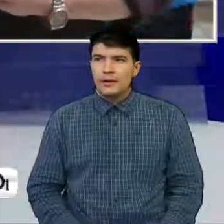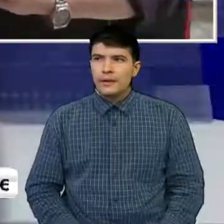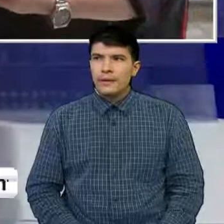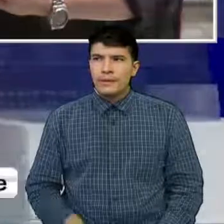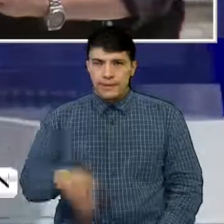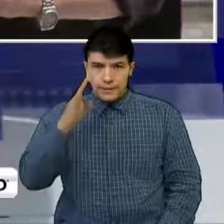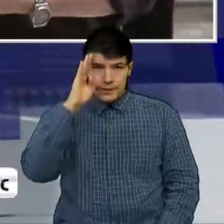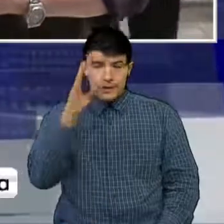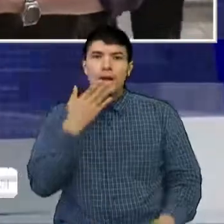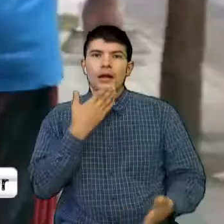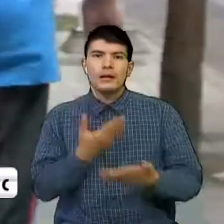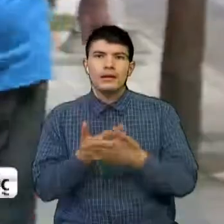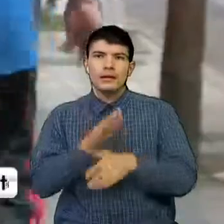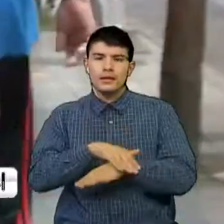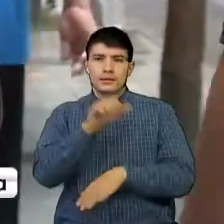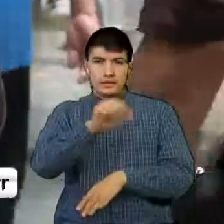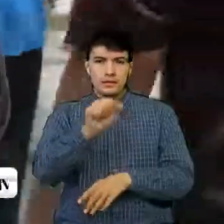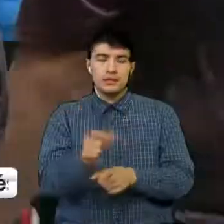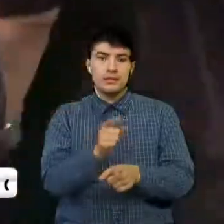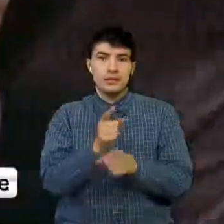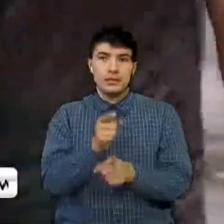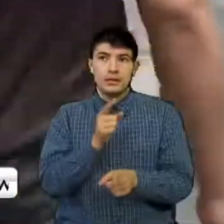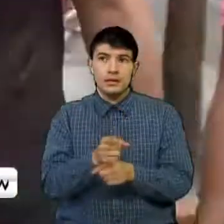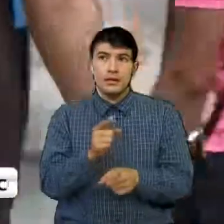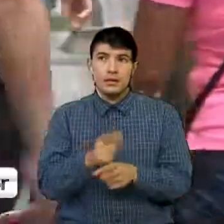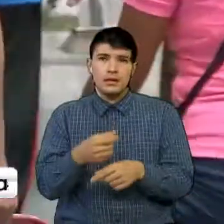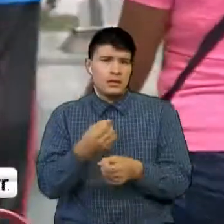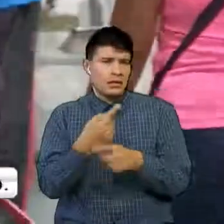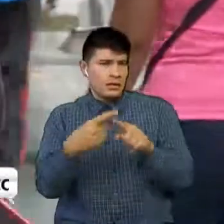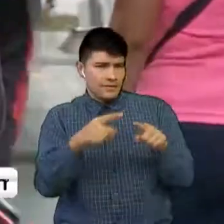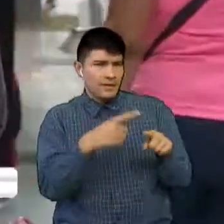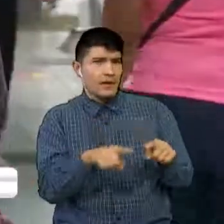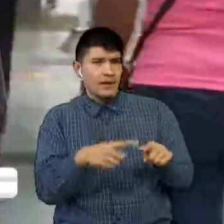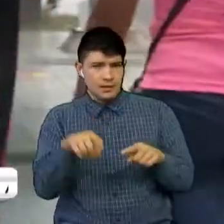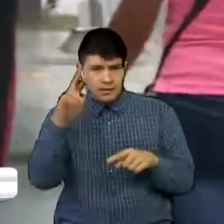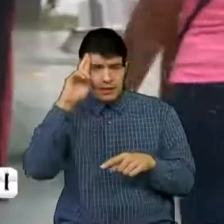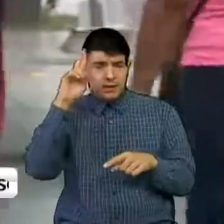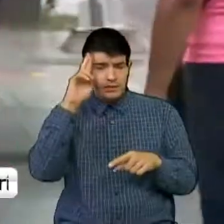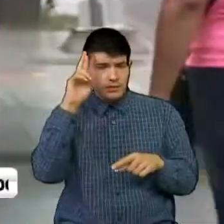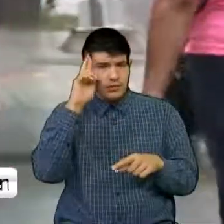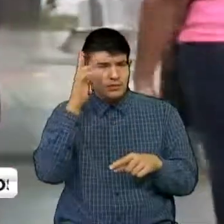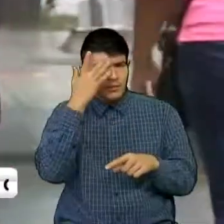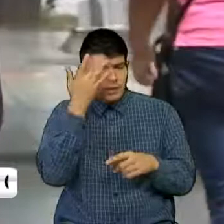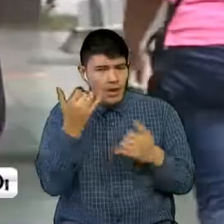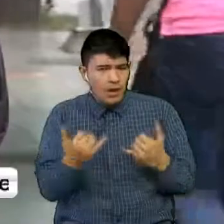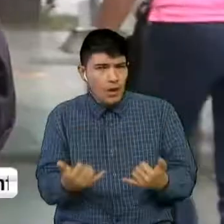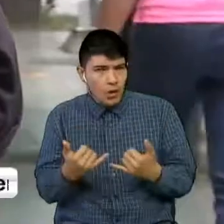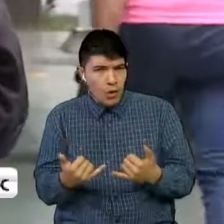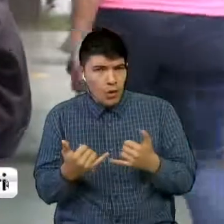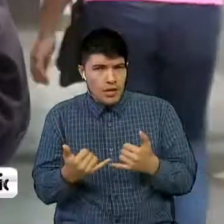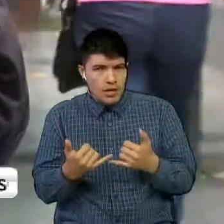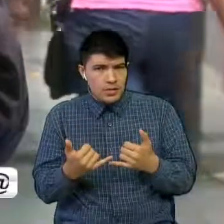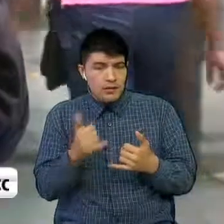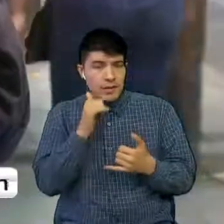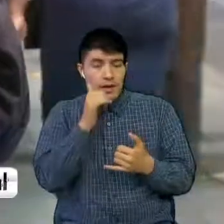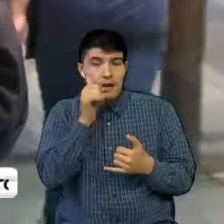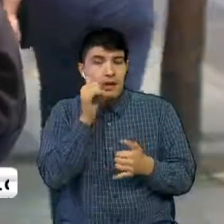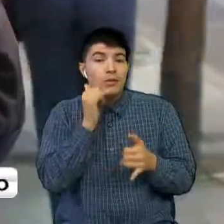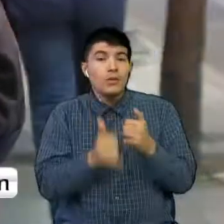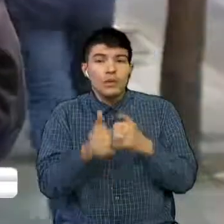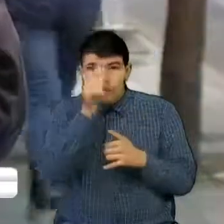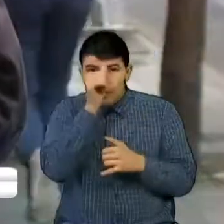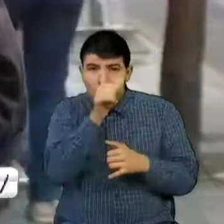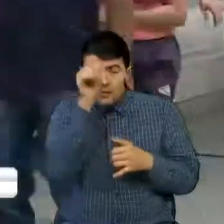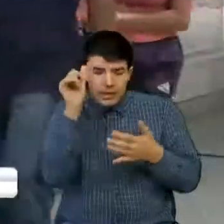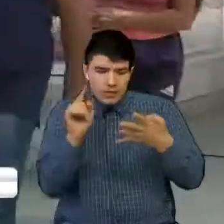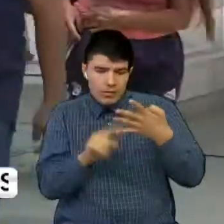Hola, ¿qué tal? Muy buenas tardes. Pues efectivamente hay muchas razones por las cuales se celebra el último domingo de mayo, el Día de las